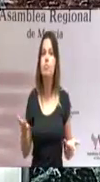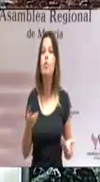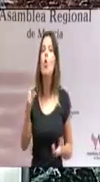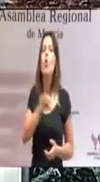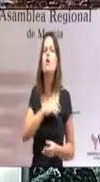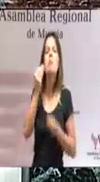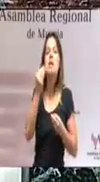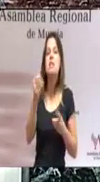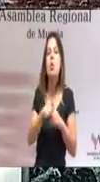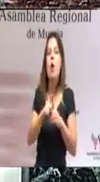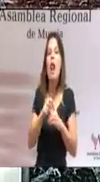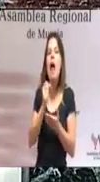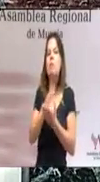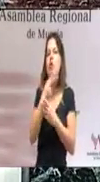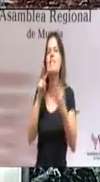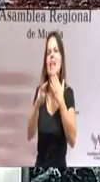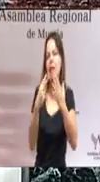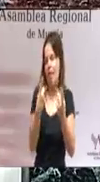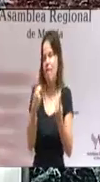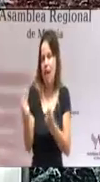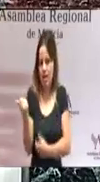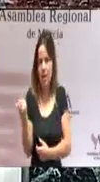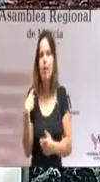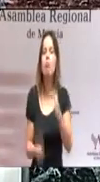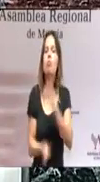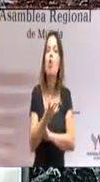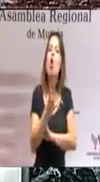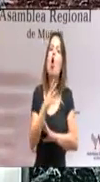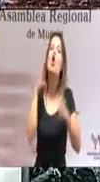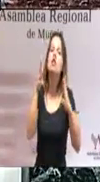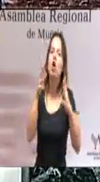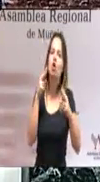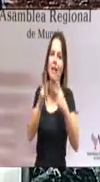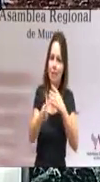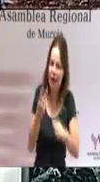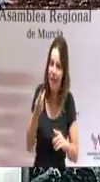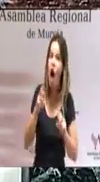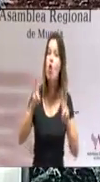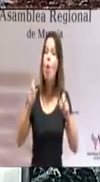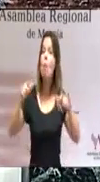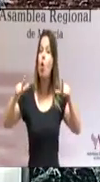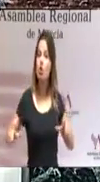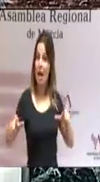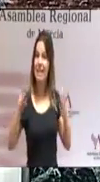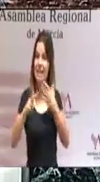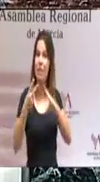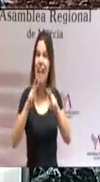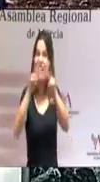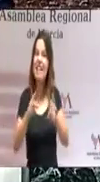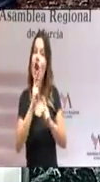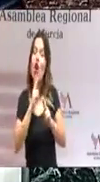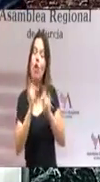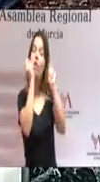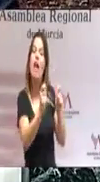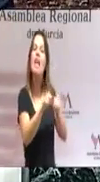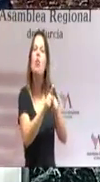¿A usted le parece poca la apuesta por la transparencia, la constitución del Consejo de la Transparencia, nuestro nuevo portal que Transparencia Internacional ha calificado